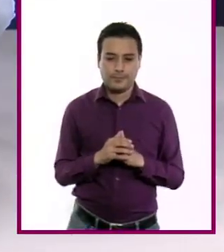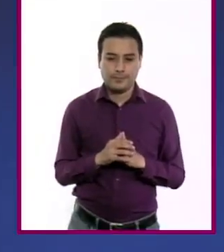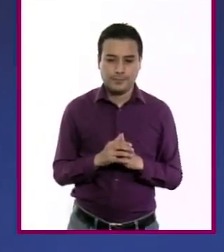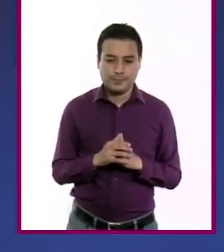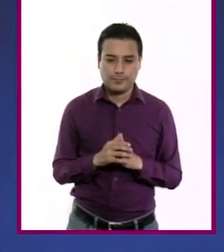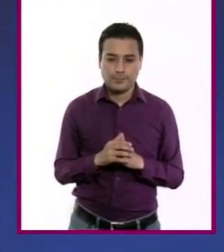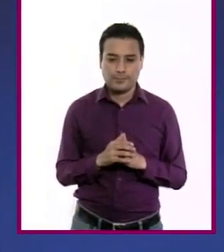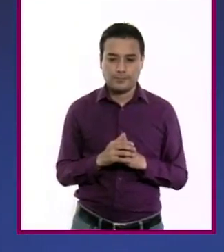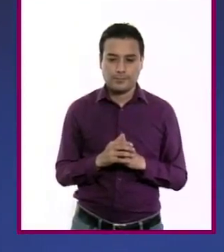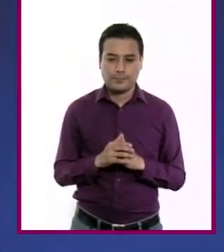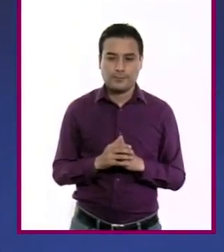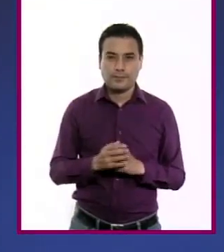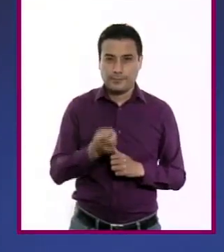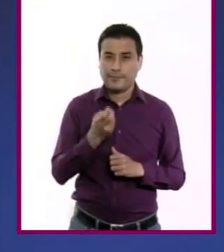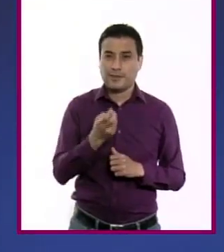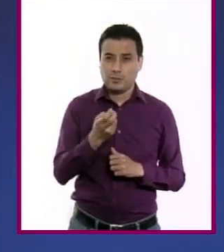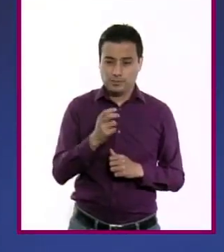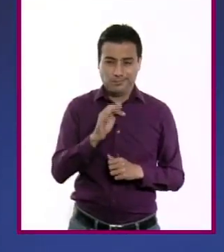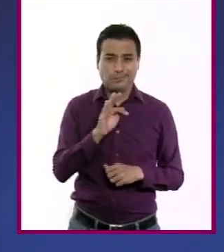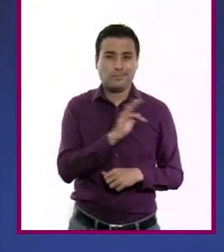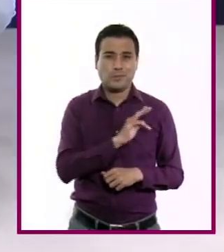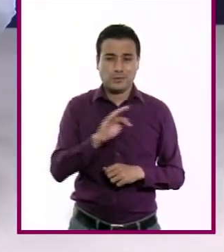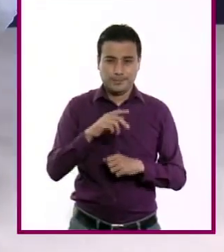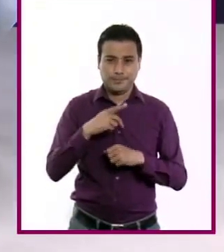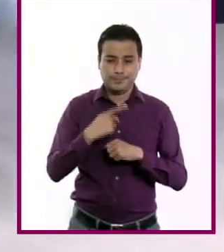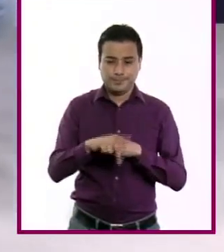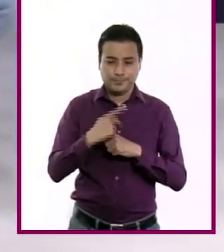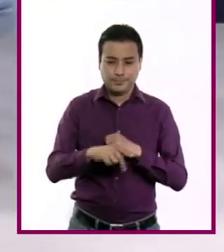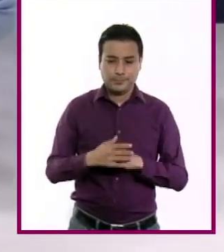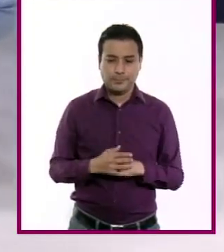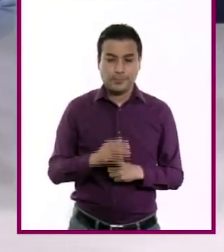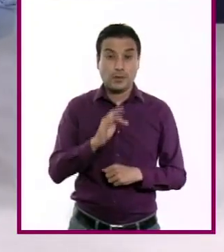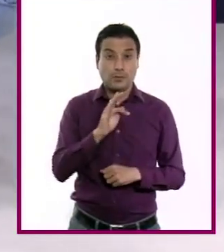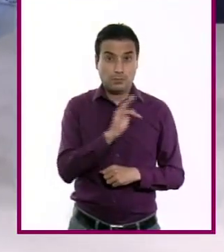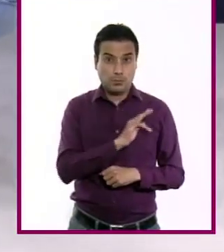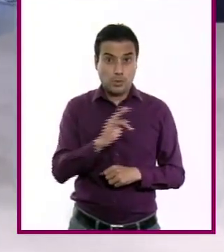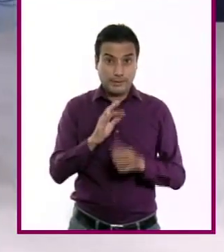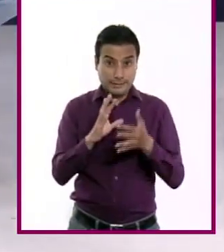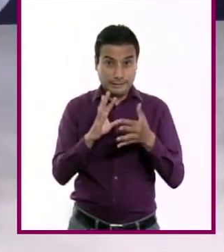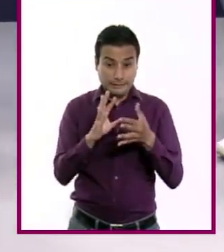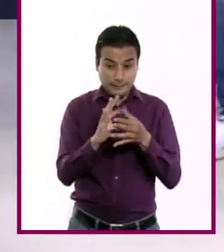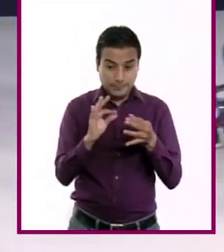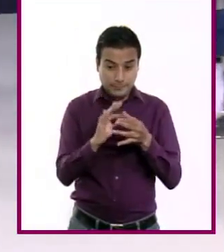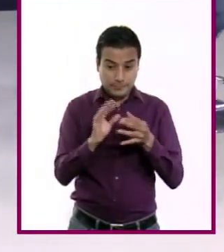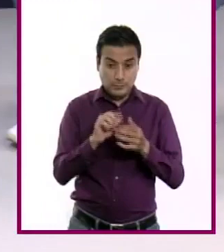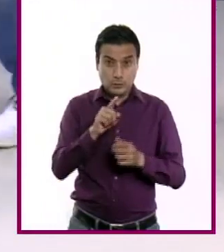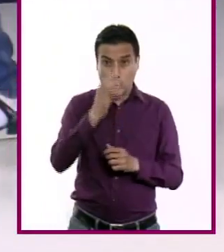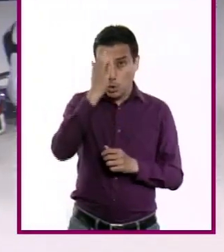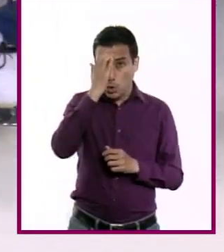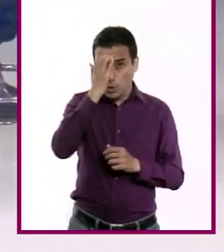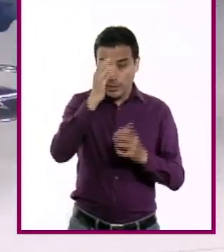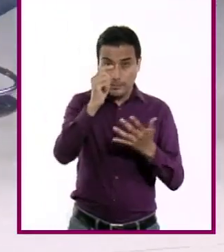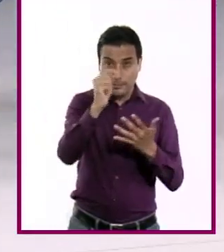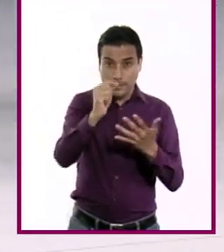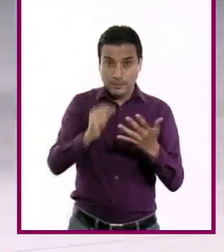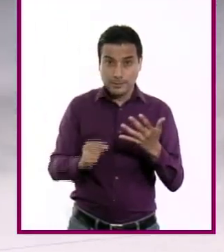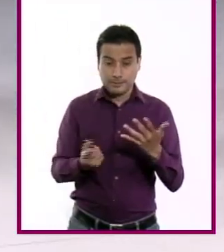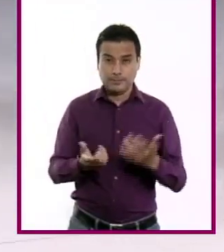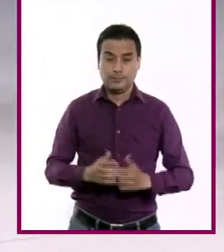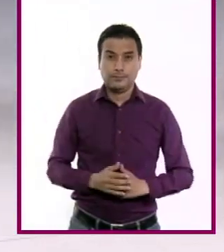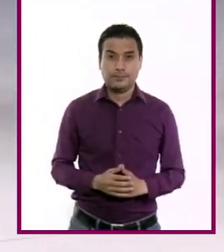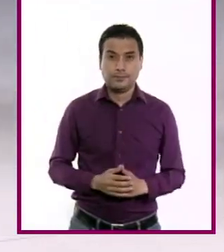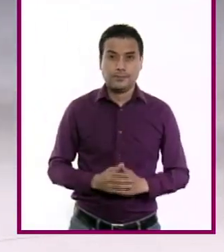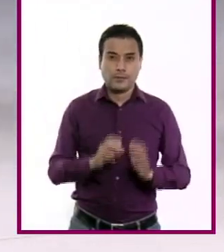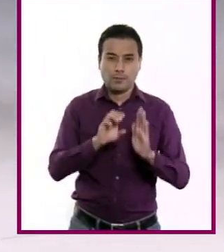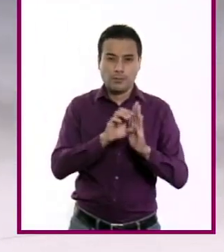una gran medida de inseguridad. Exactamente. ¿Nos pueden explicar aquellos que ustedes conozcan? No sé, como lo son